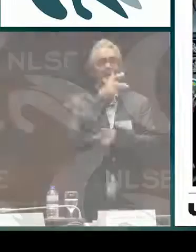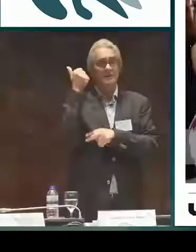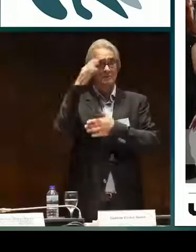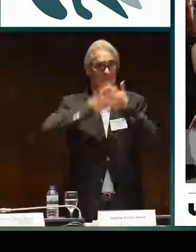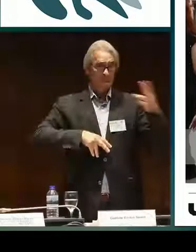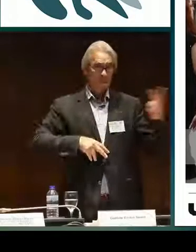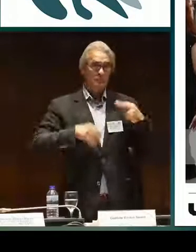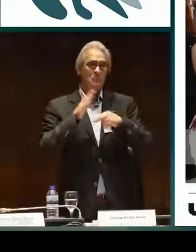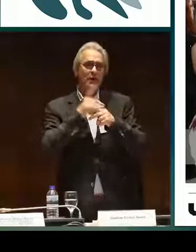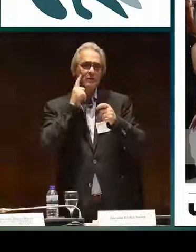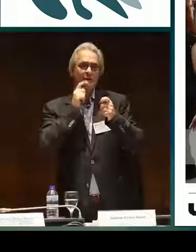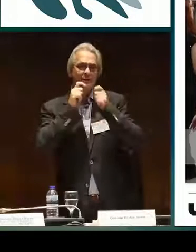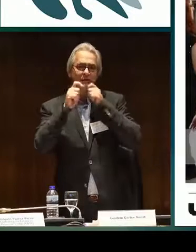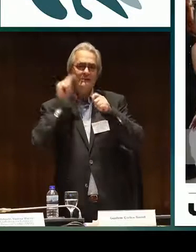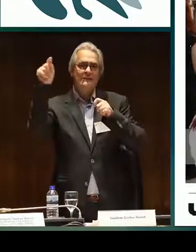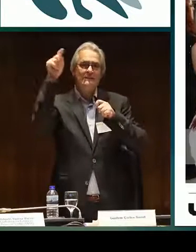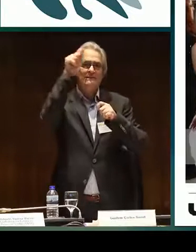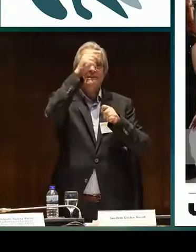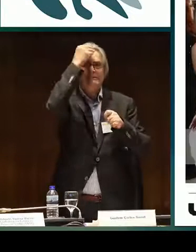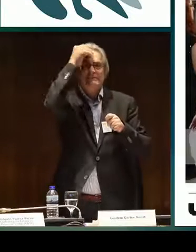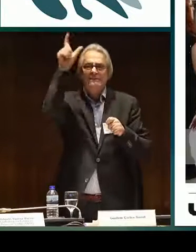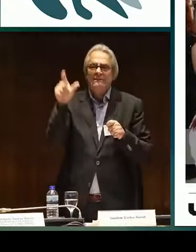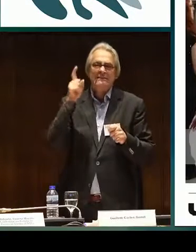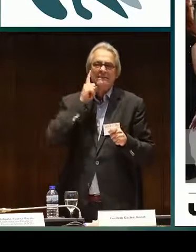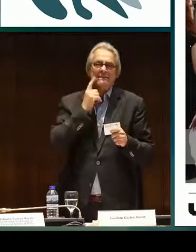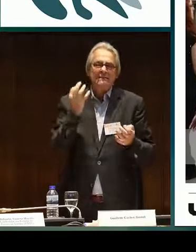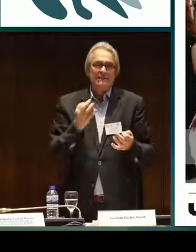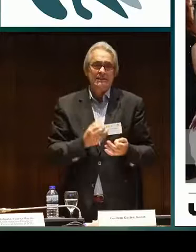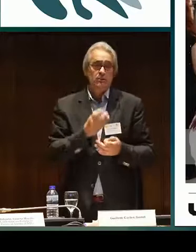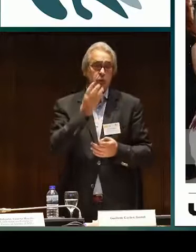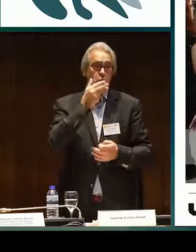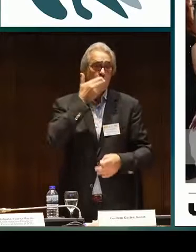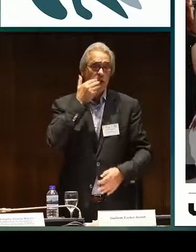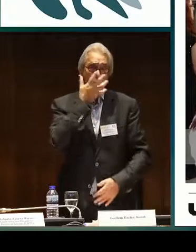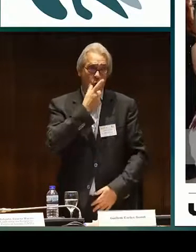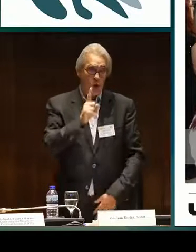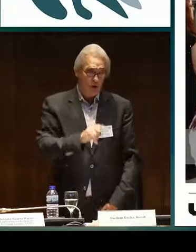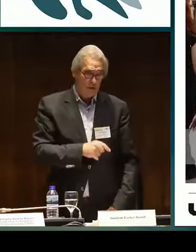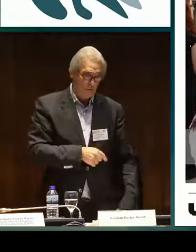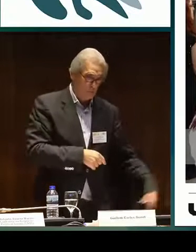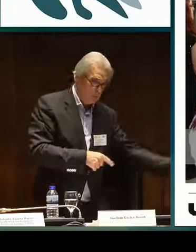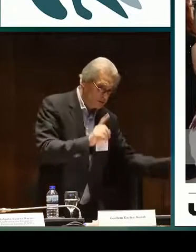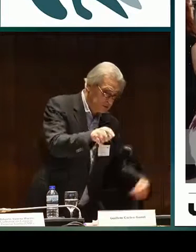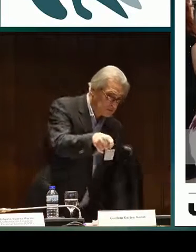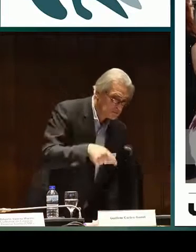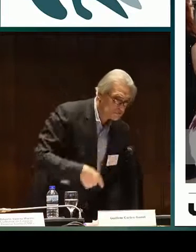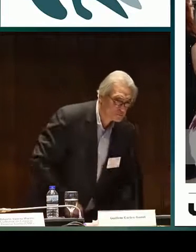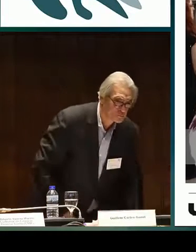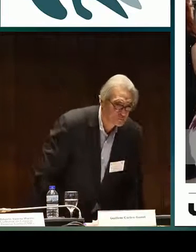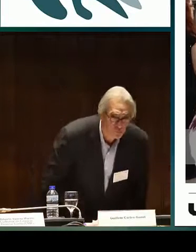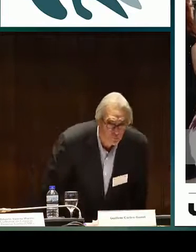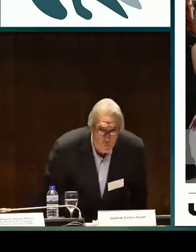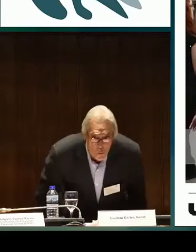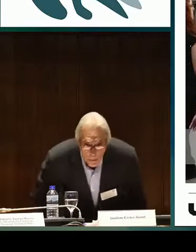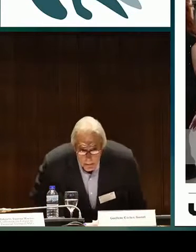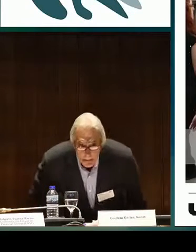reportaje amb Le Mans, que comentaba antes Jordi, en el que se entrevistan a determinadas personas sordas para conocer su opinión. Muchos